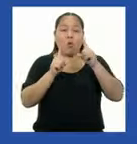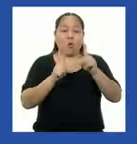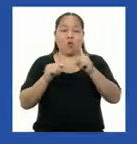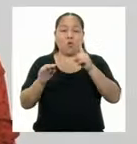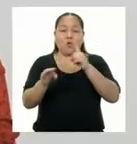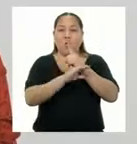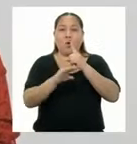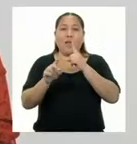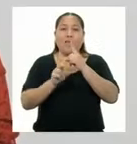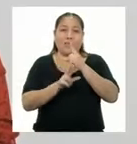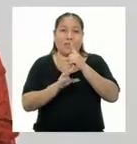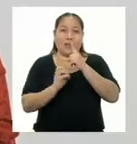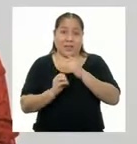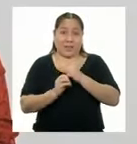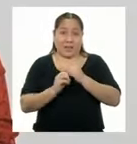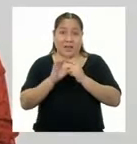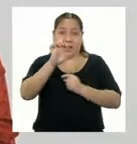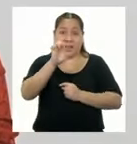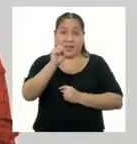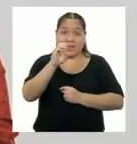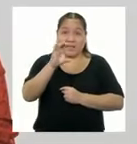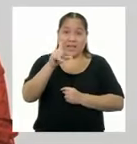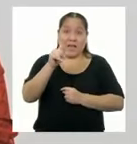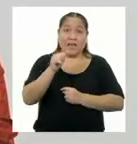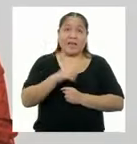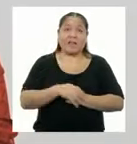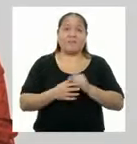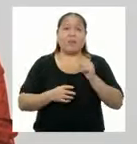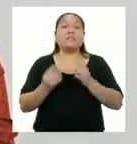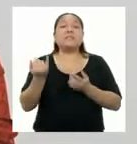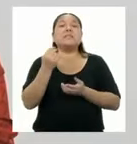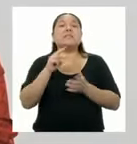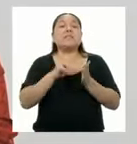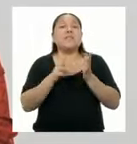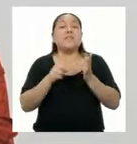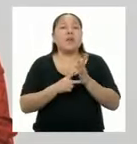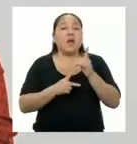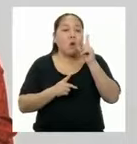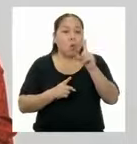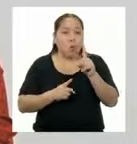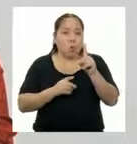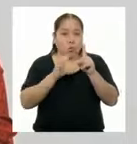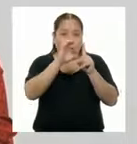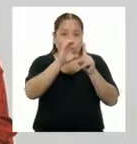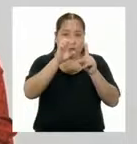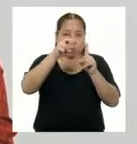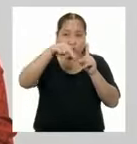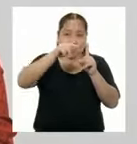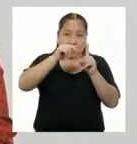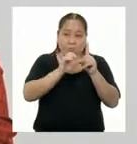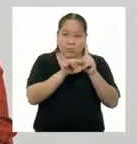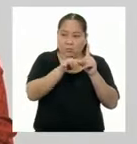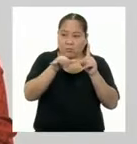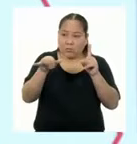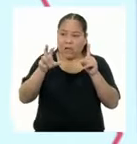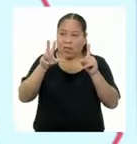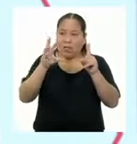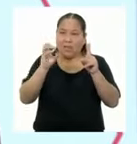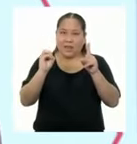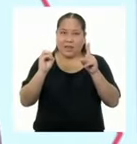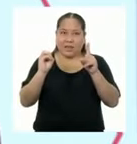30. Eso quiere decir que se dibuja 1 centímetro por cada 30 centímetros de